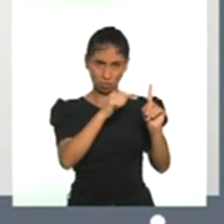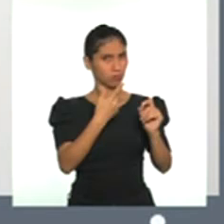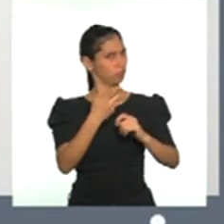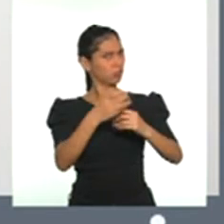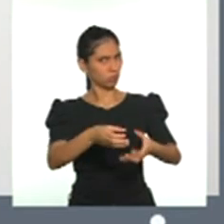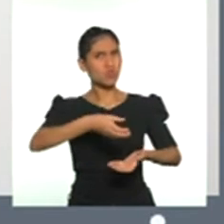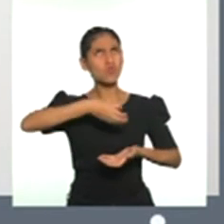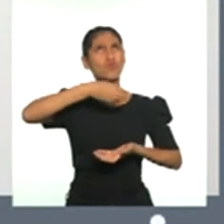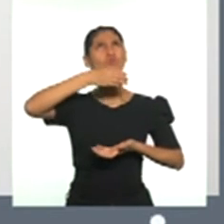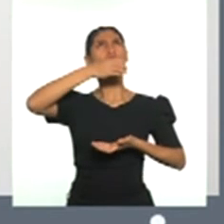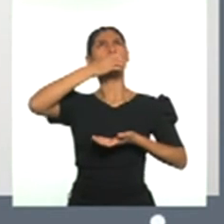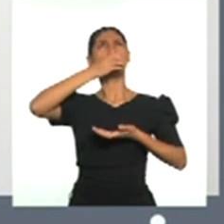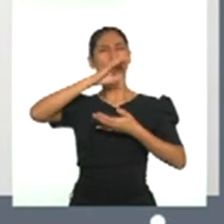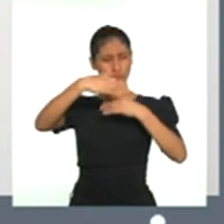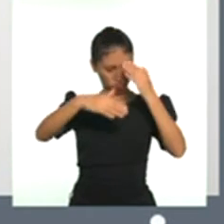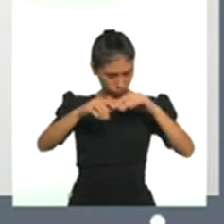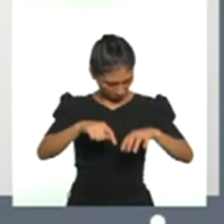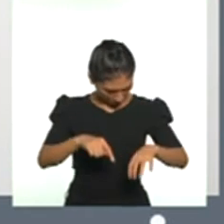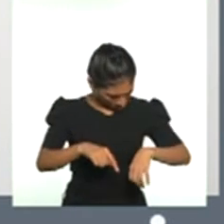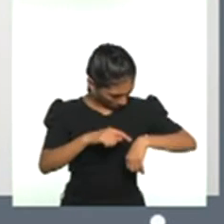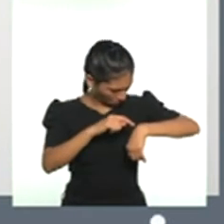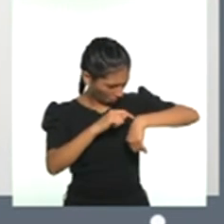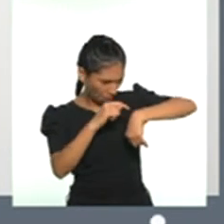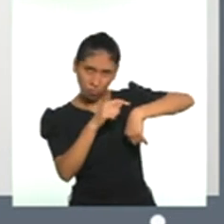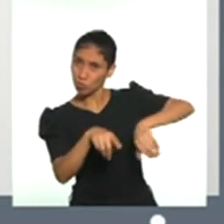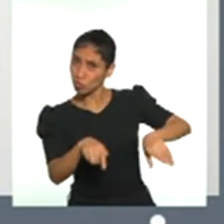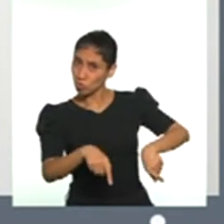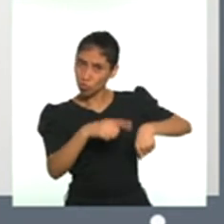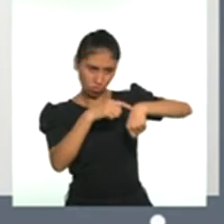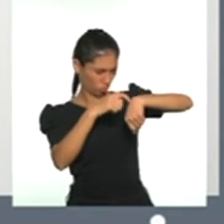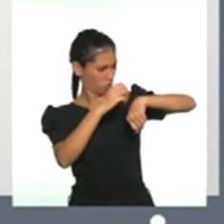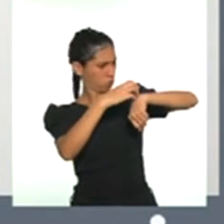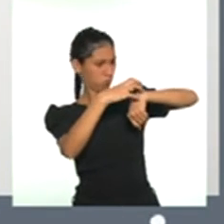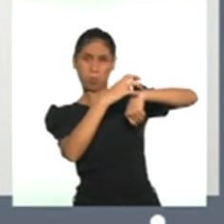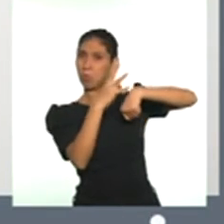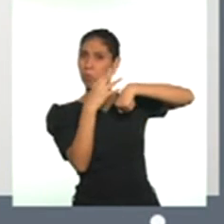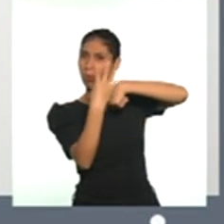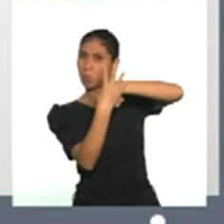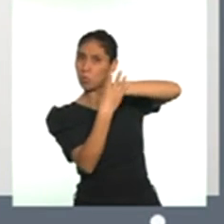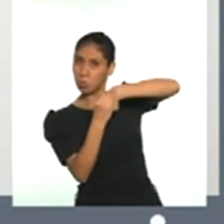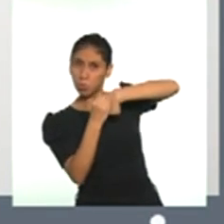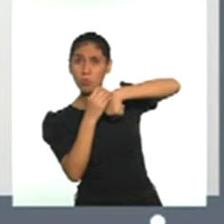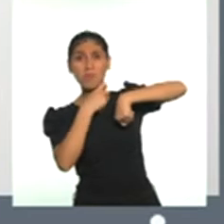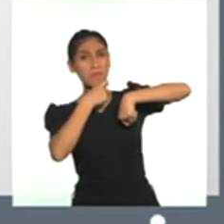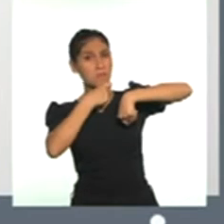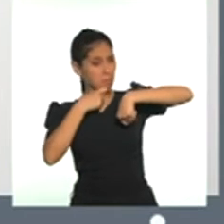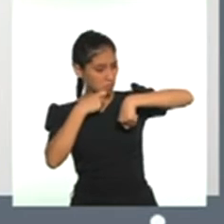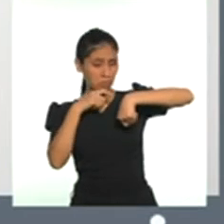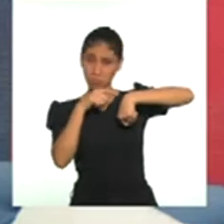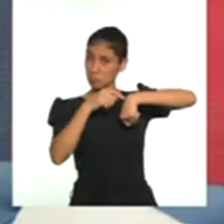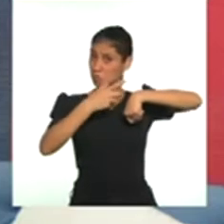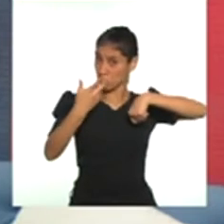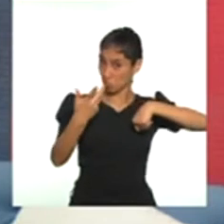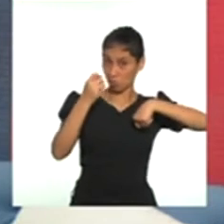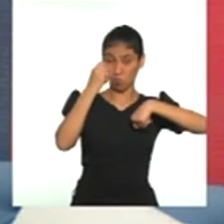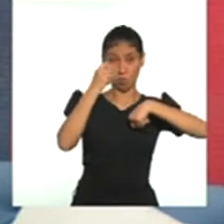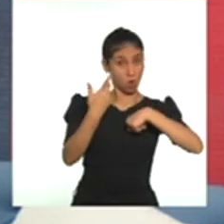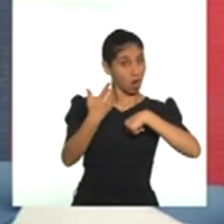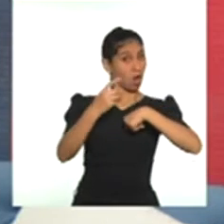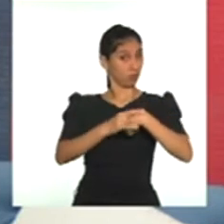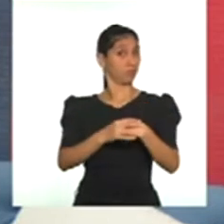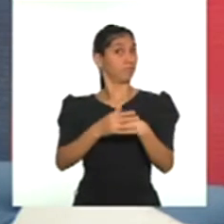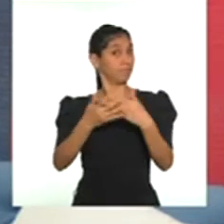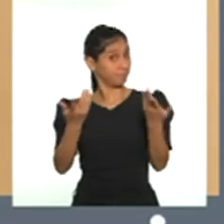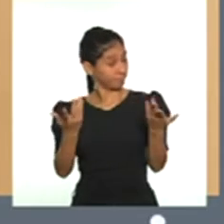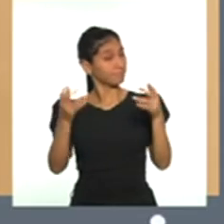cicatrizar. La vi y era cierto, y al poco tiempo la herida cicatrizó. ¡Wow! ¡Qué